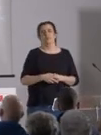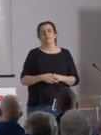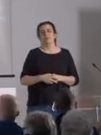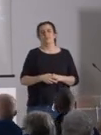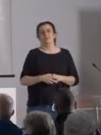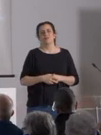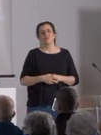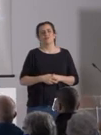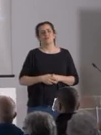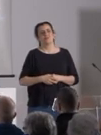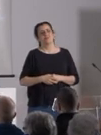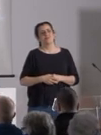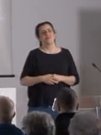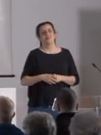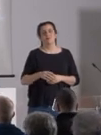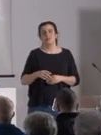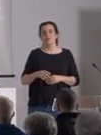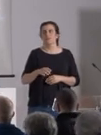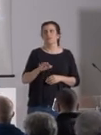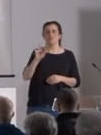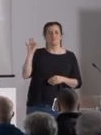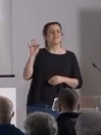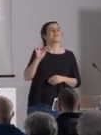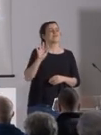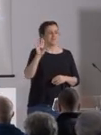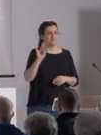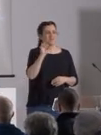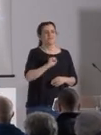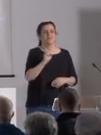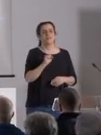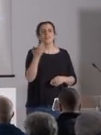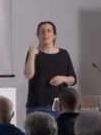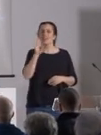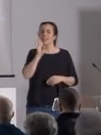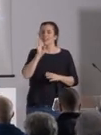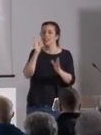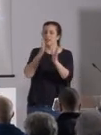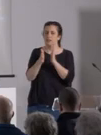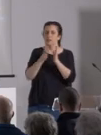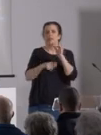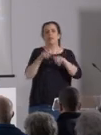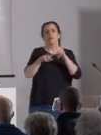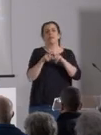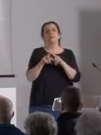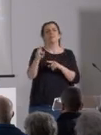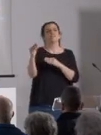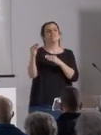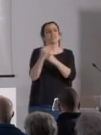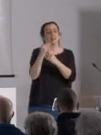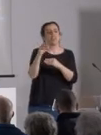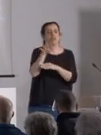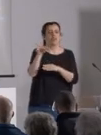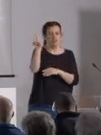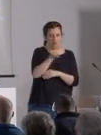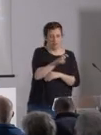Sí. Estupendo. No, claro. También, como comentaba, el reto es la diversificación de fuentes de financiación y ahora justamente en